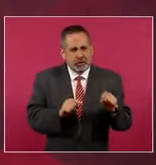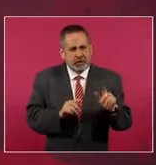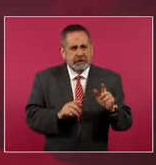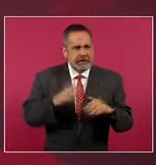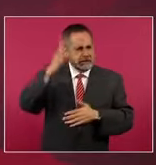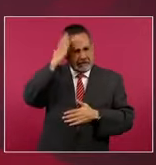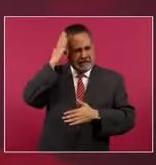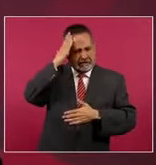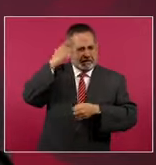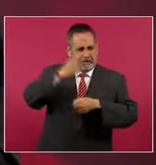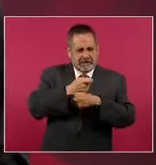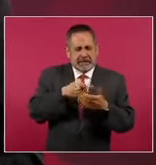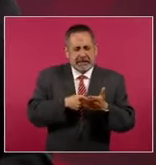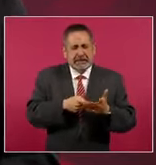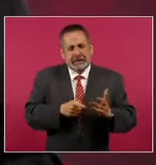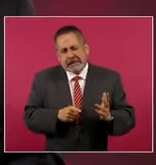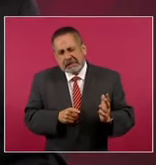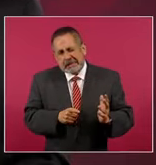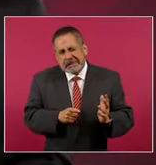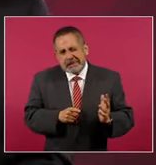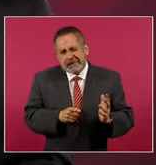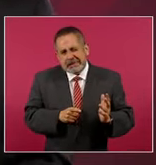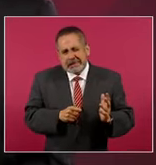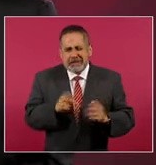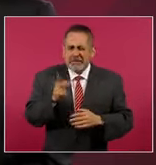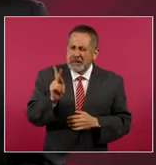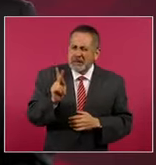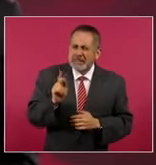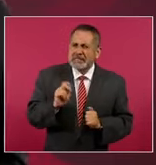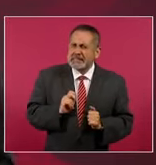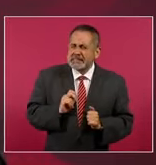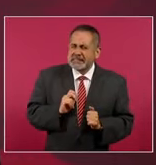leyes, una nueva constitución. Pero